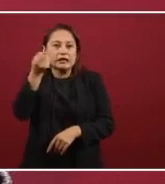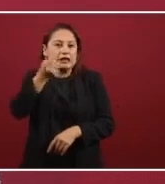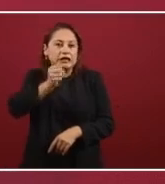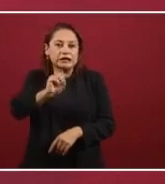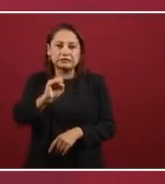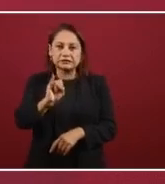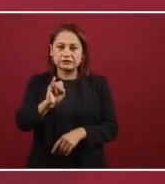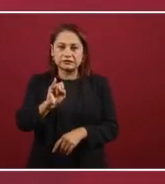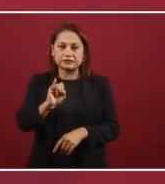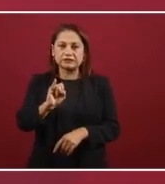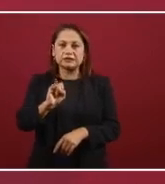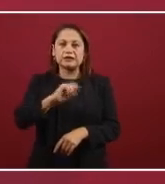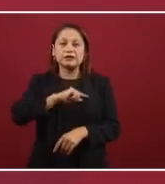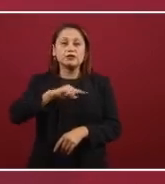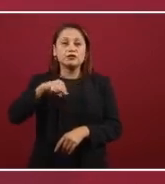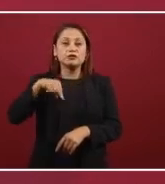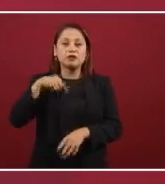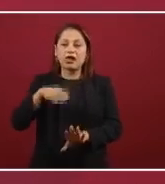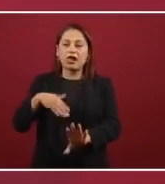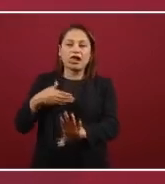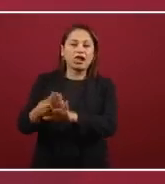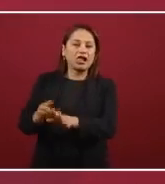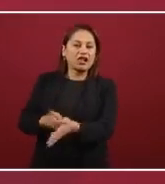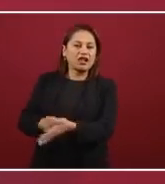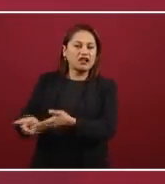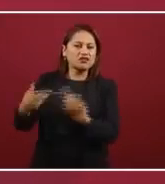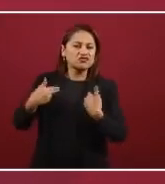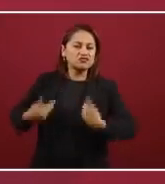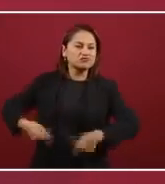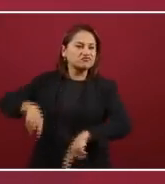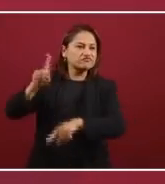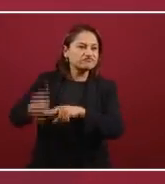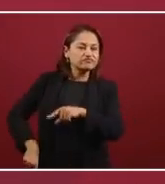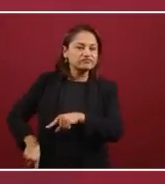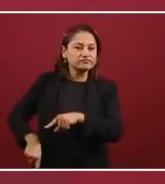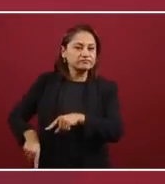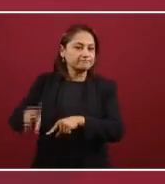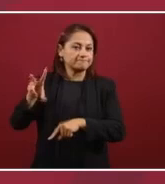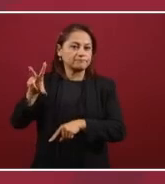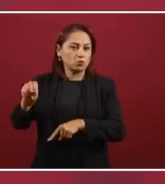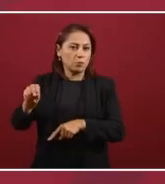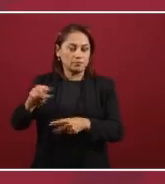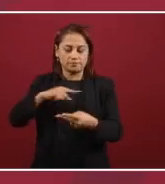no violamos derechos humanos, no reprimimos,